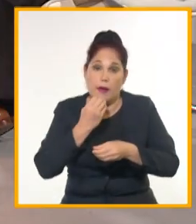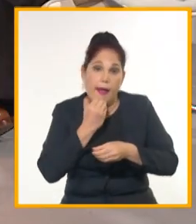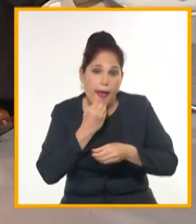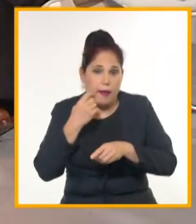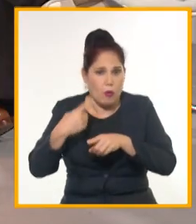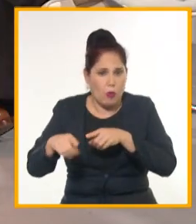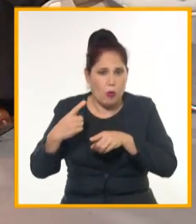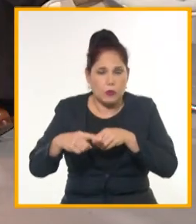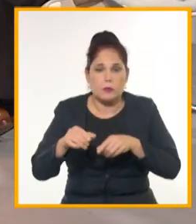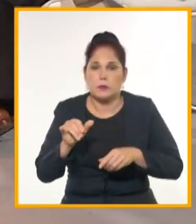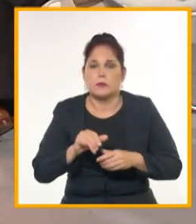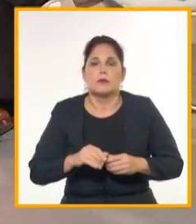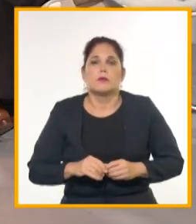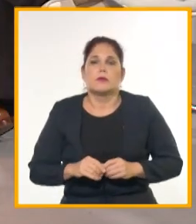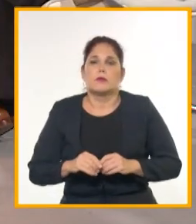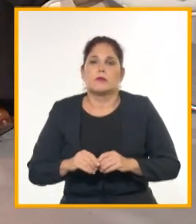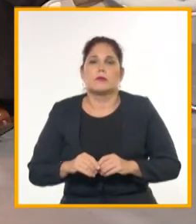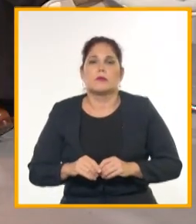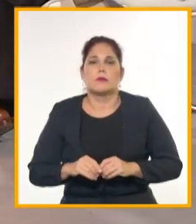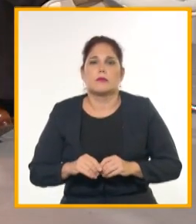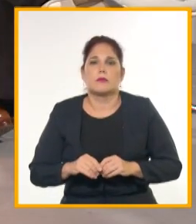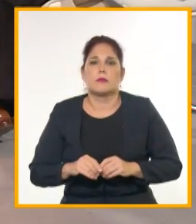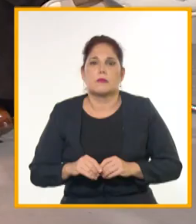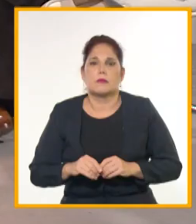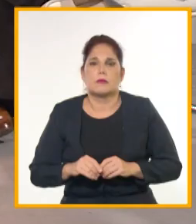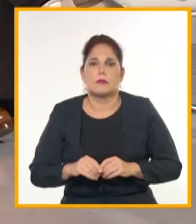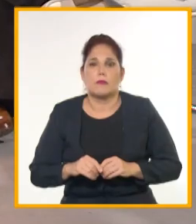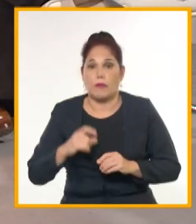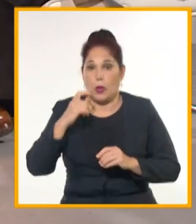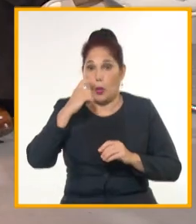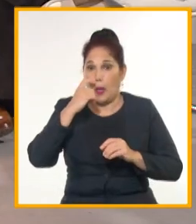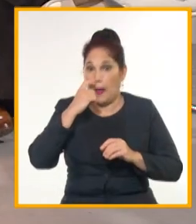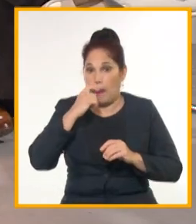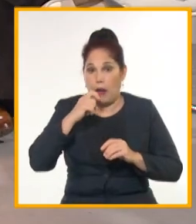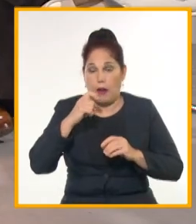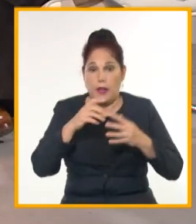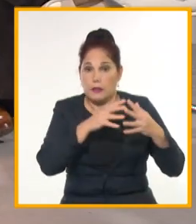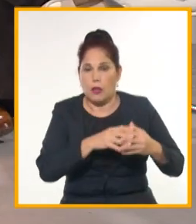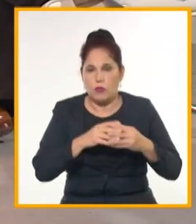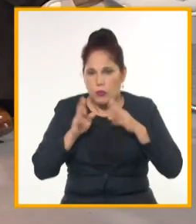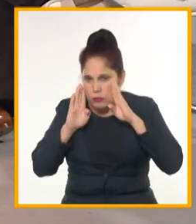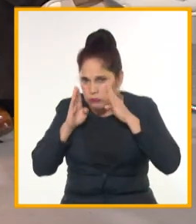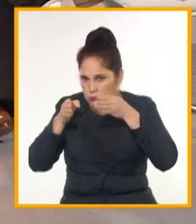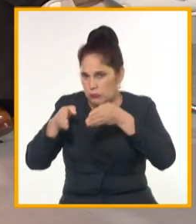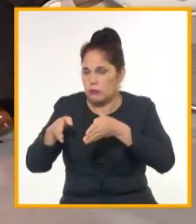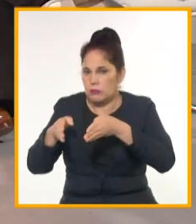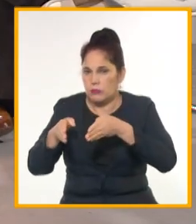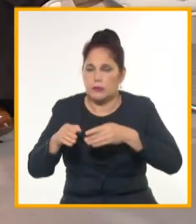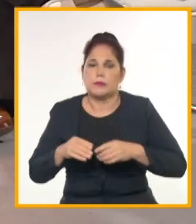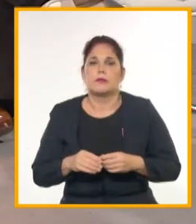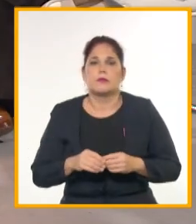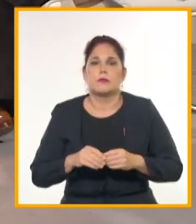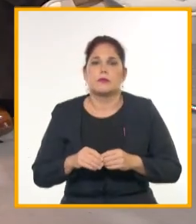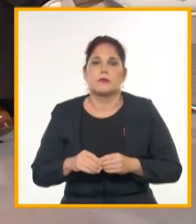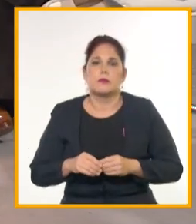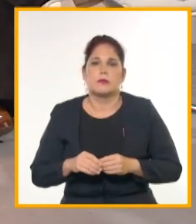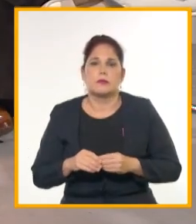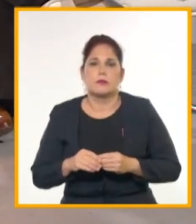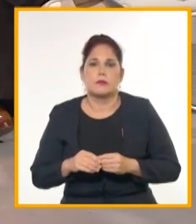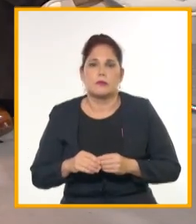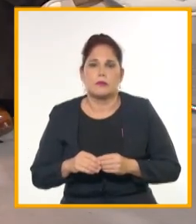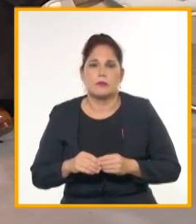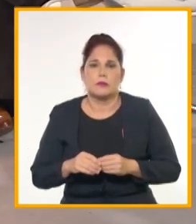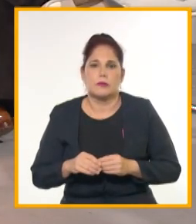ahora Netanyahu y Trump giran hacia ese país después del desastre en